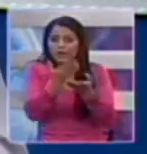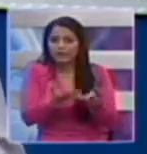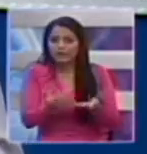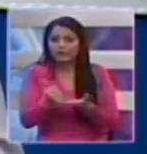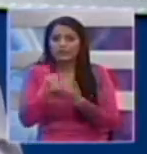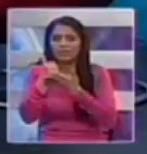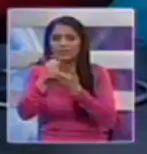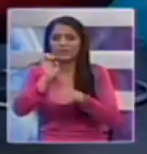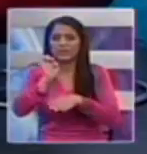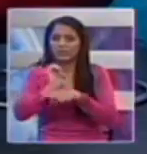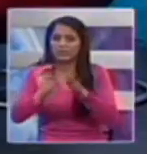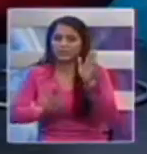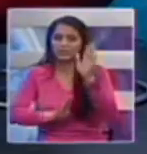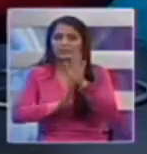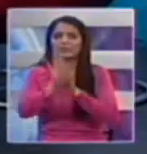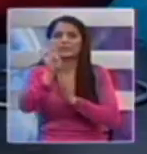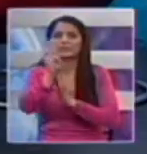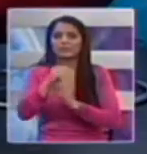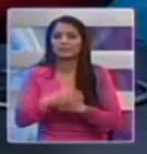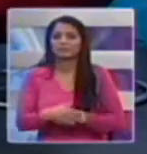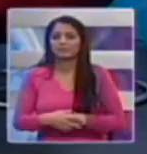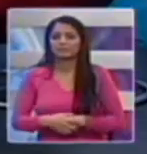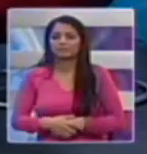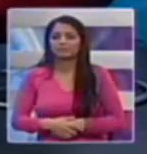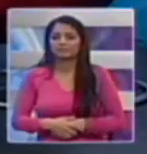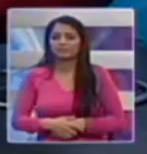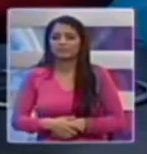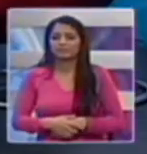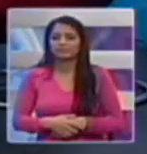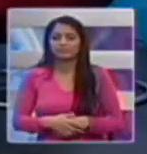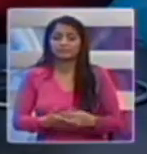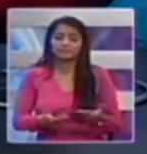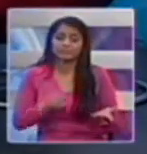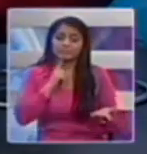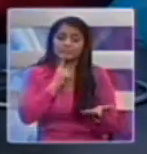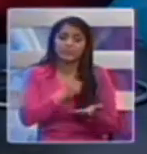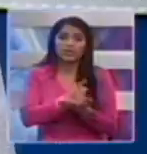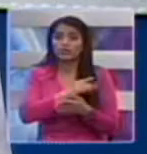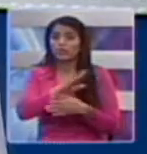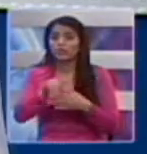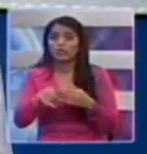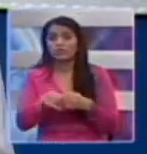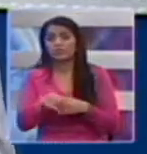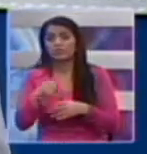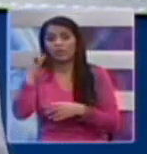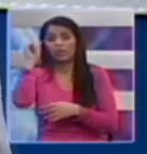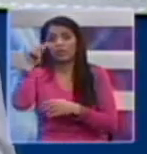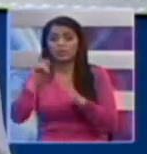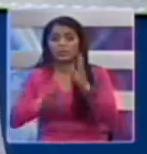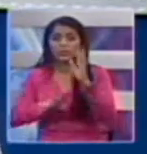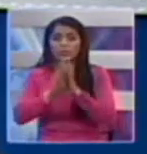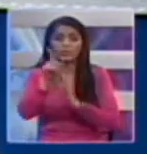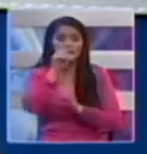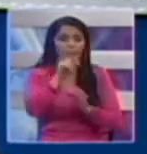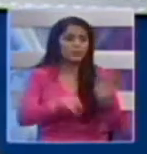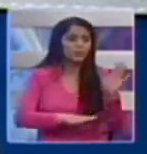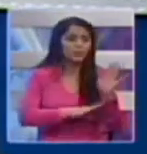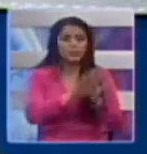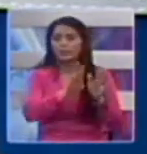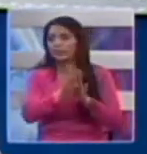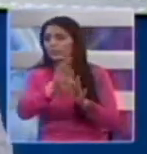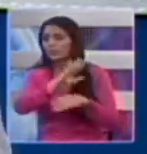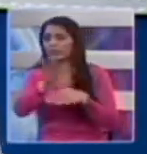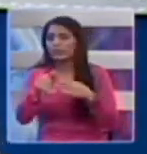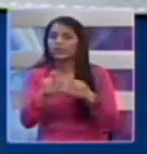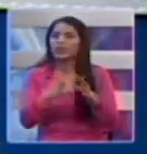cuando está cobrando el impuesto valor agregado. Es una fórmula tan sencilla. Todos ganamos y es fácil entenderlo. Uh-huh. Es simplemente usar el sentido